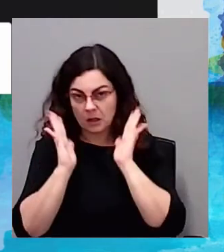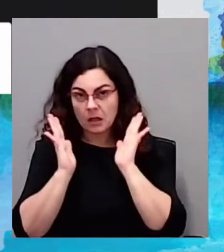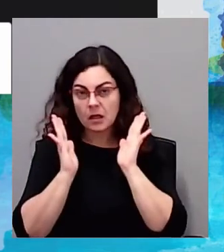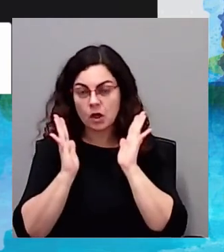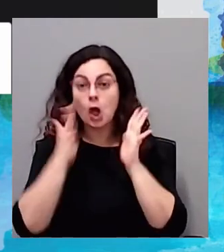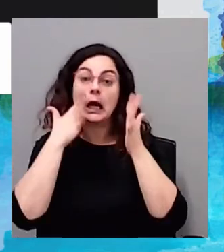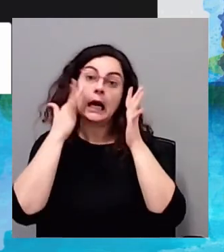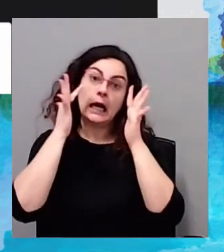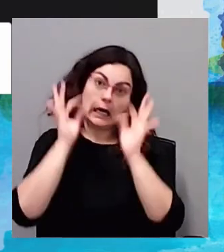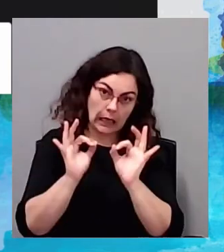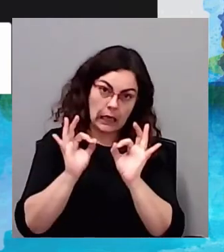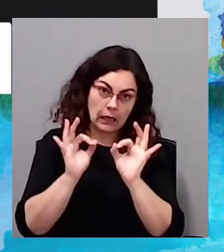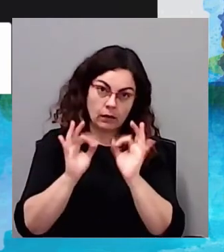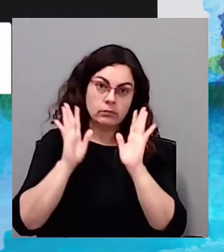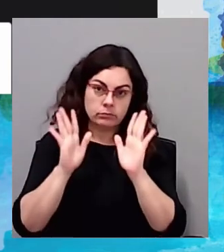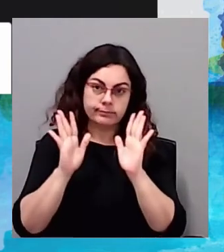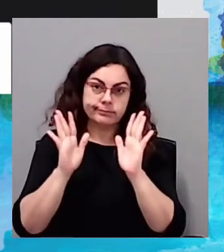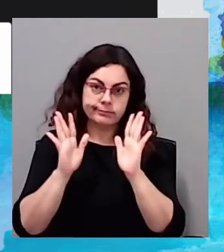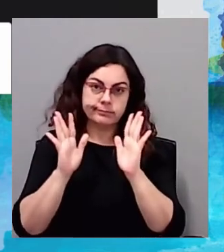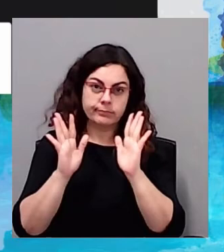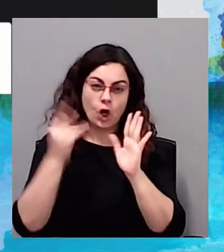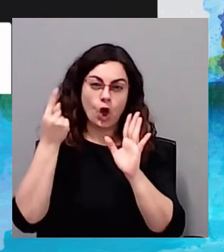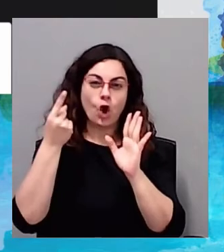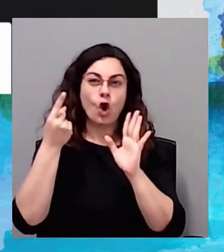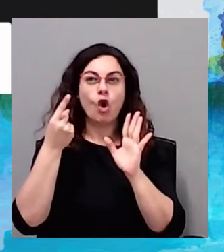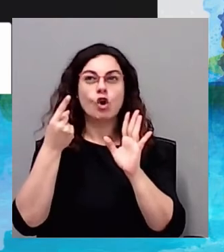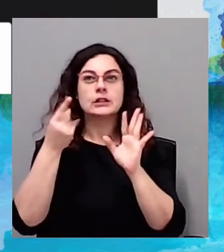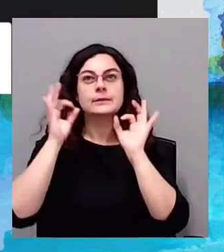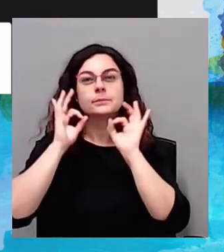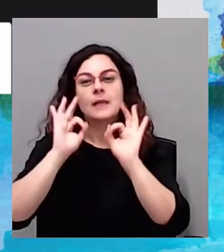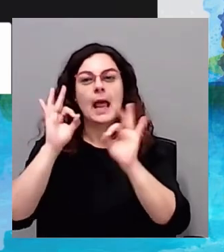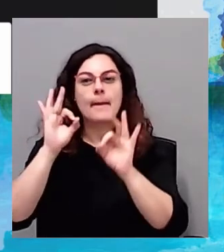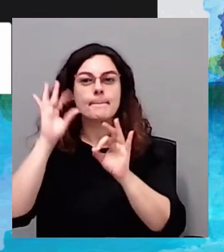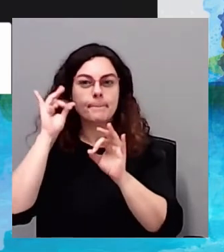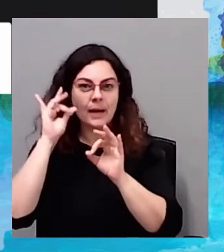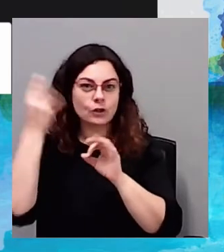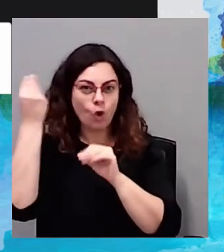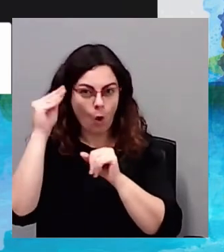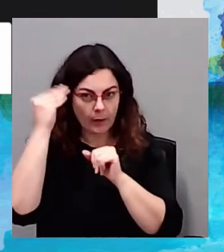realista, pero tiene el toque de Picasso, de un Picasso más joven.